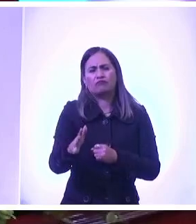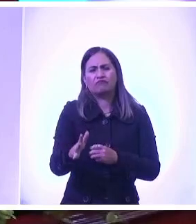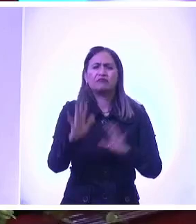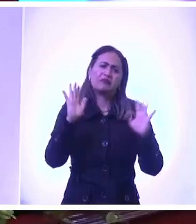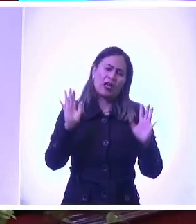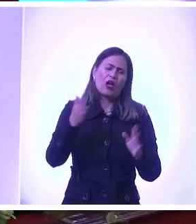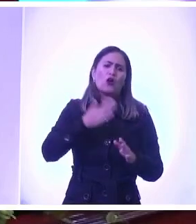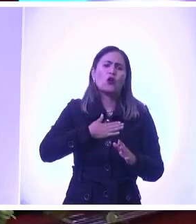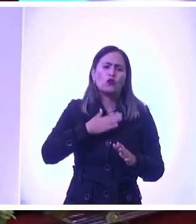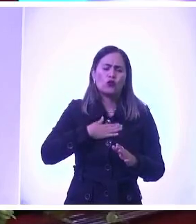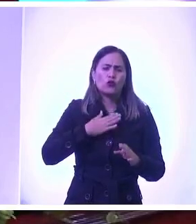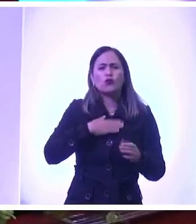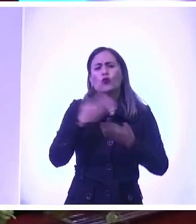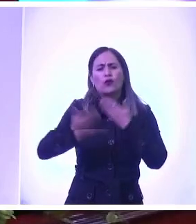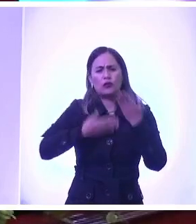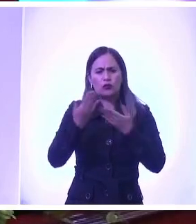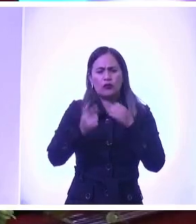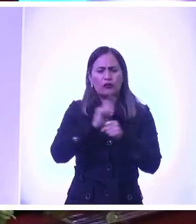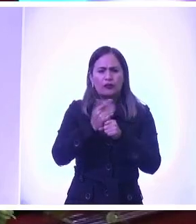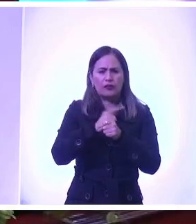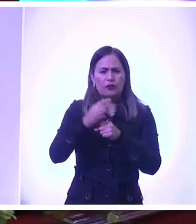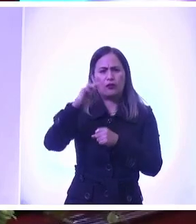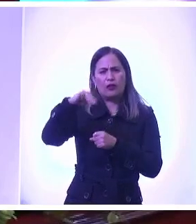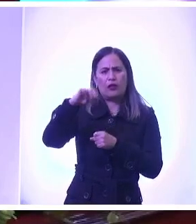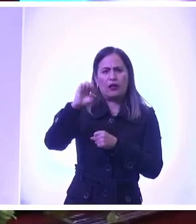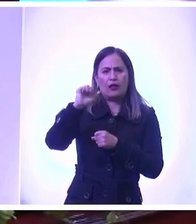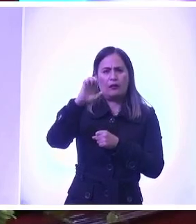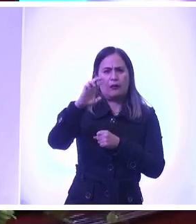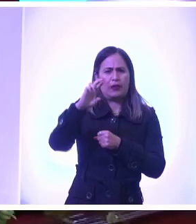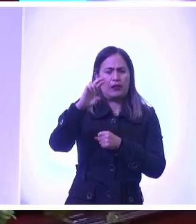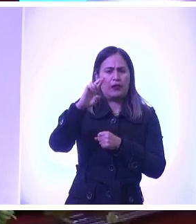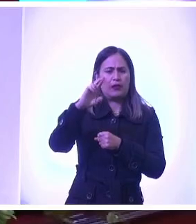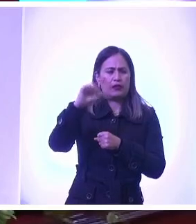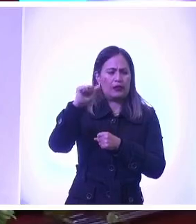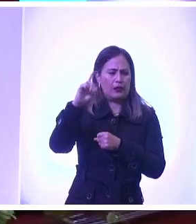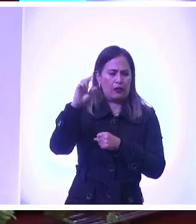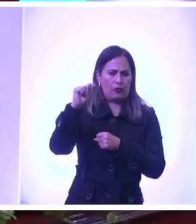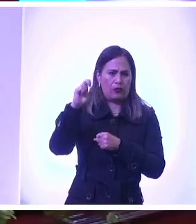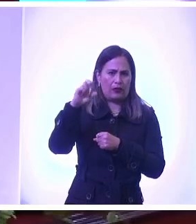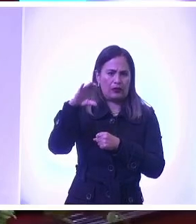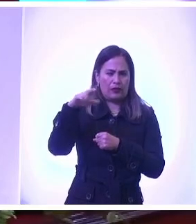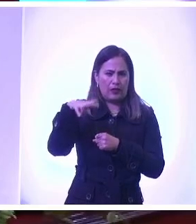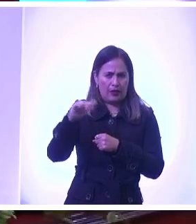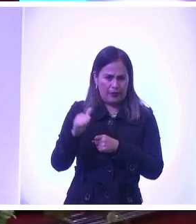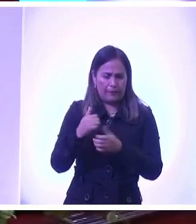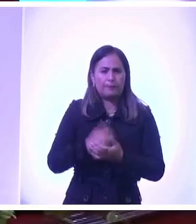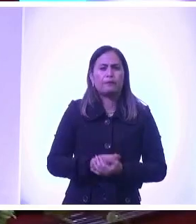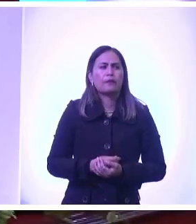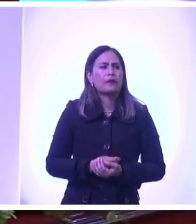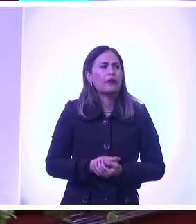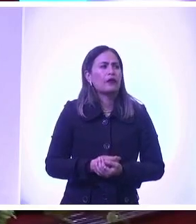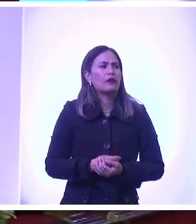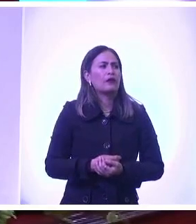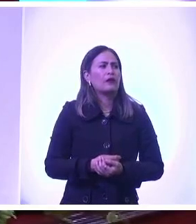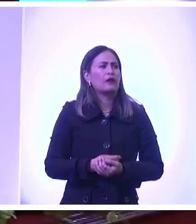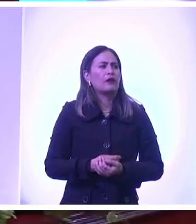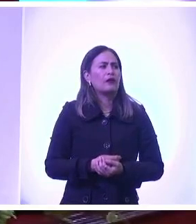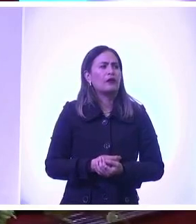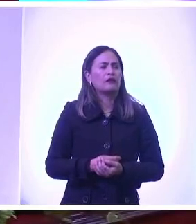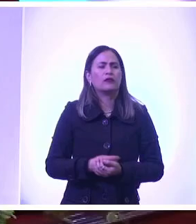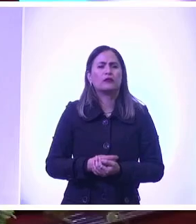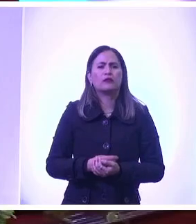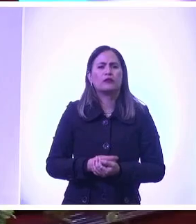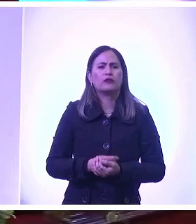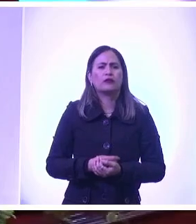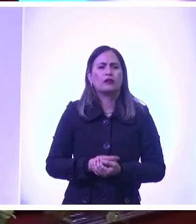mercadólogo so maestro mercadotecnia y le ponemos nombres gringos a todo espanglish todo y le llamamos compliance no Qué es el compliance Alguien ha